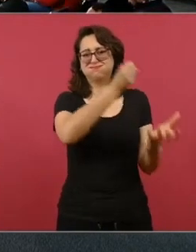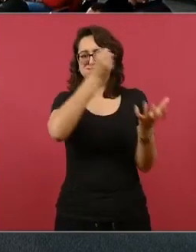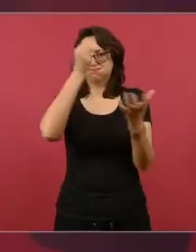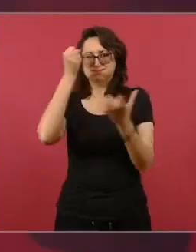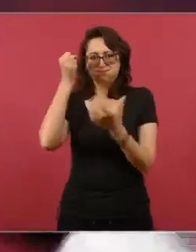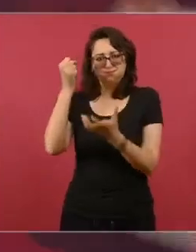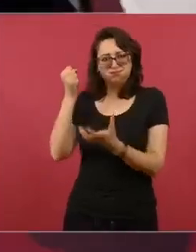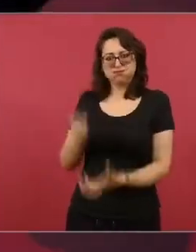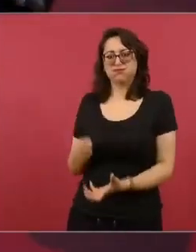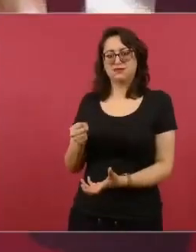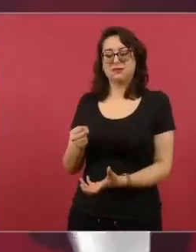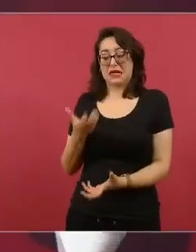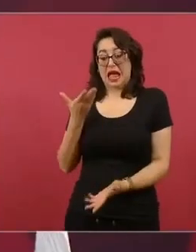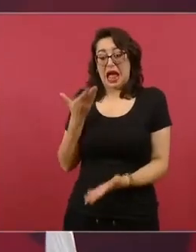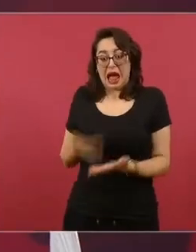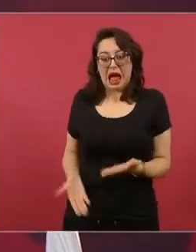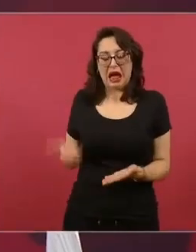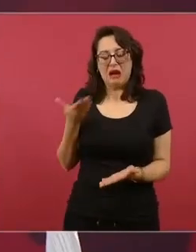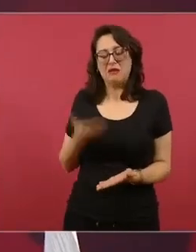endeudó